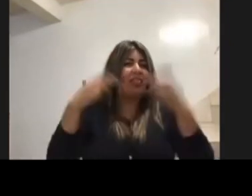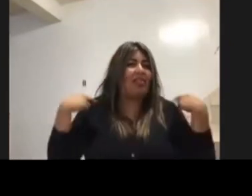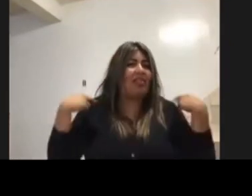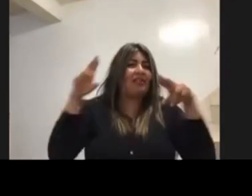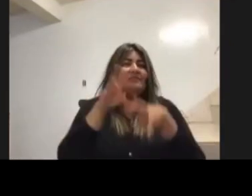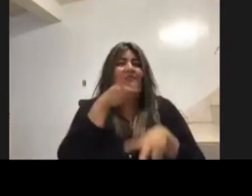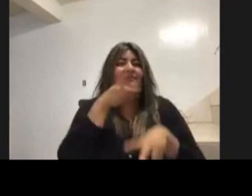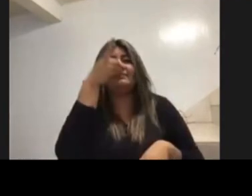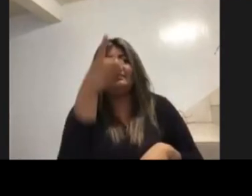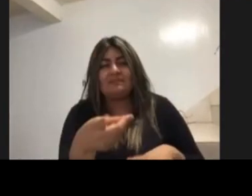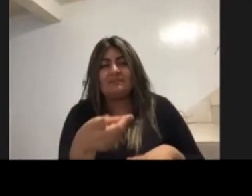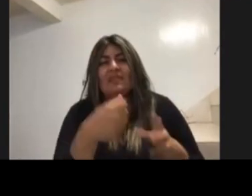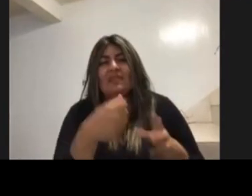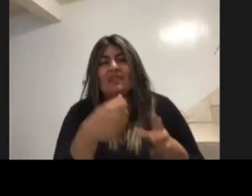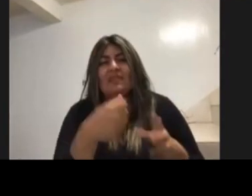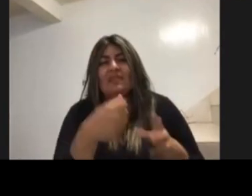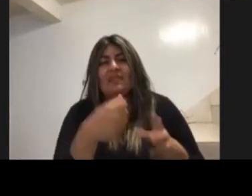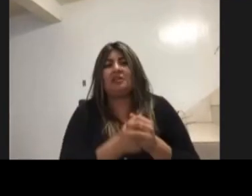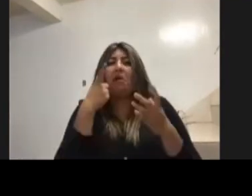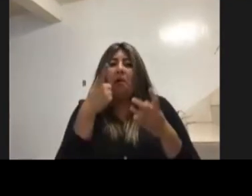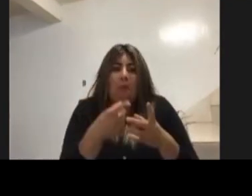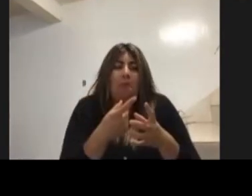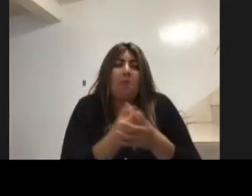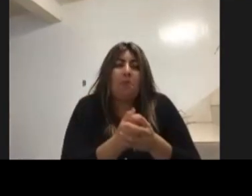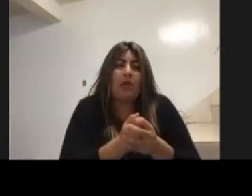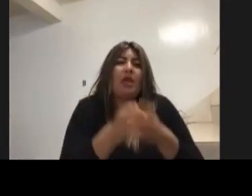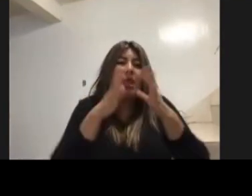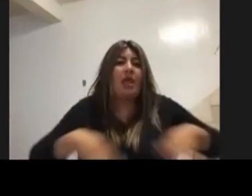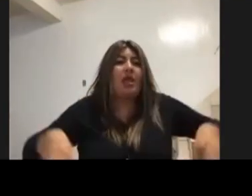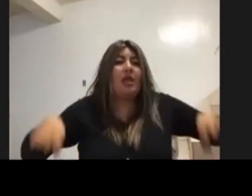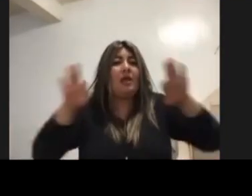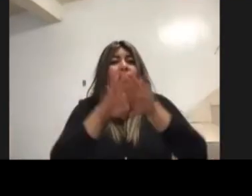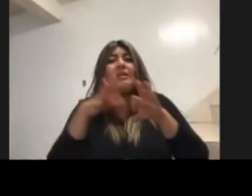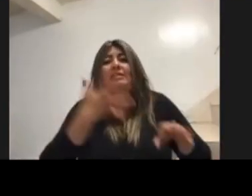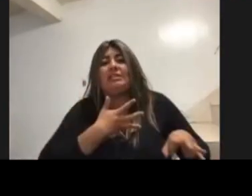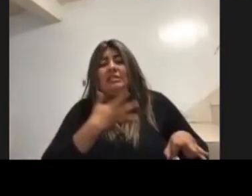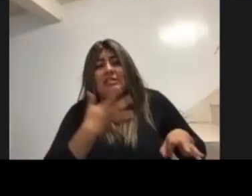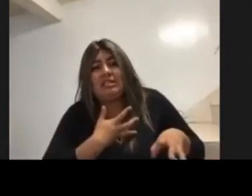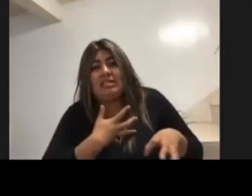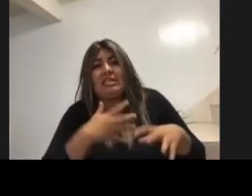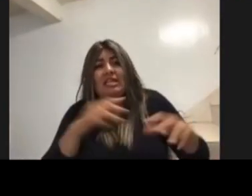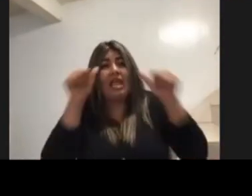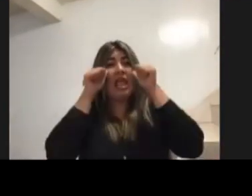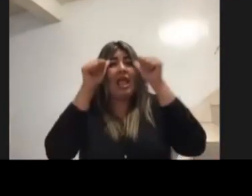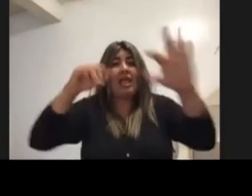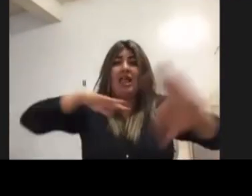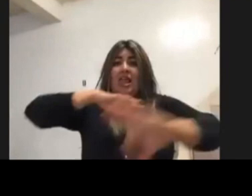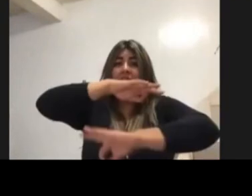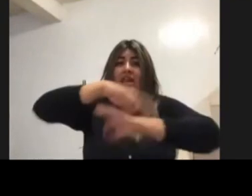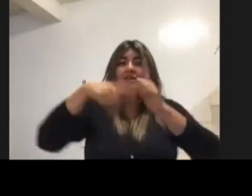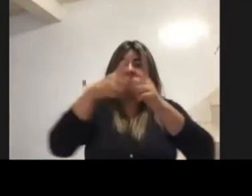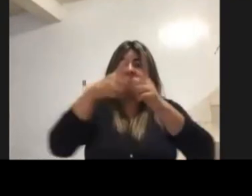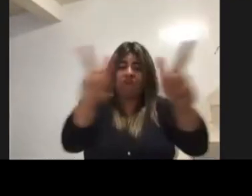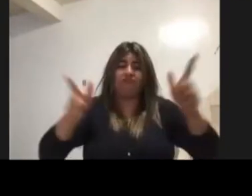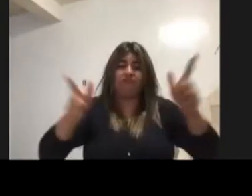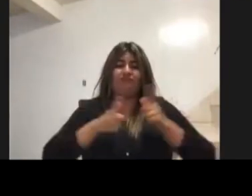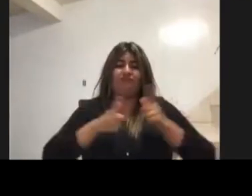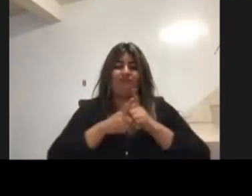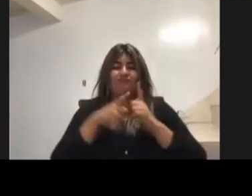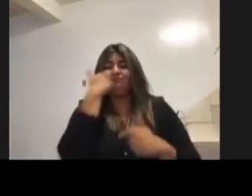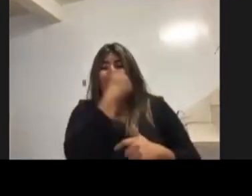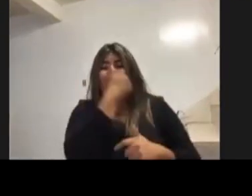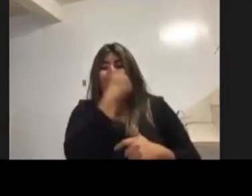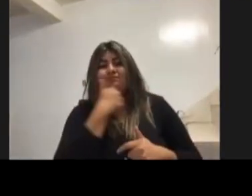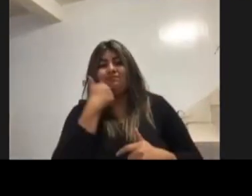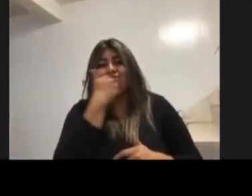pues obviamente pues es un reto porque él tiene que atender a un conjunto de alumnos y no está, no va a poder porque no va a tener